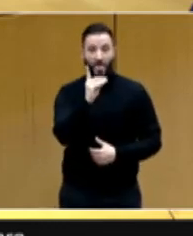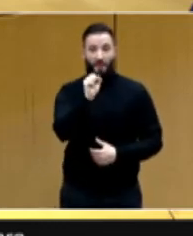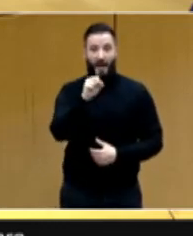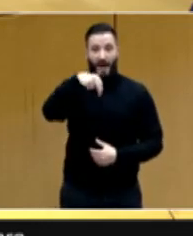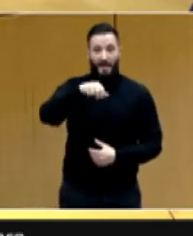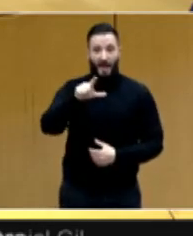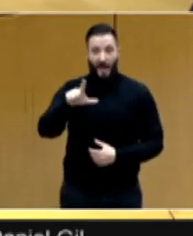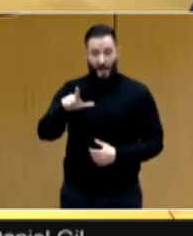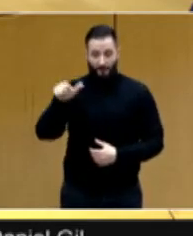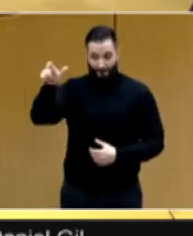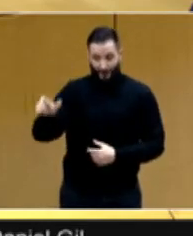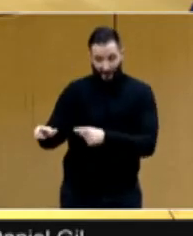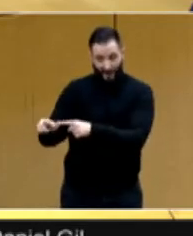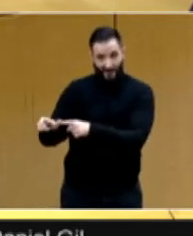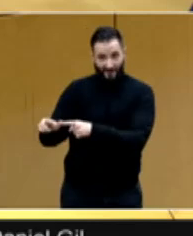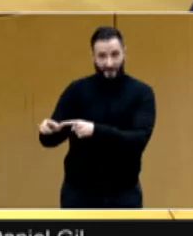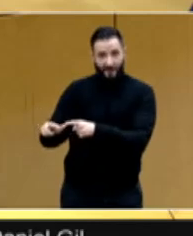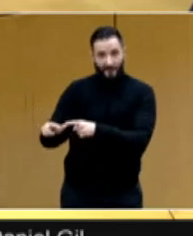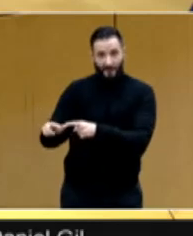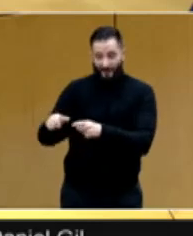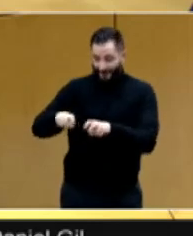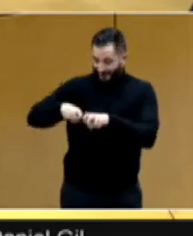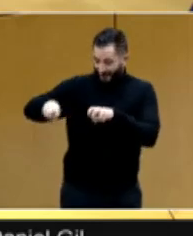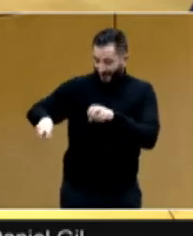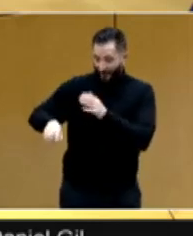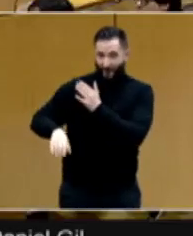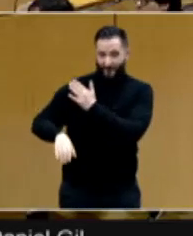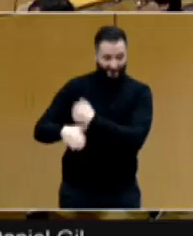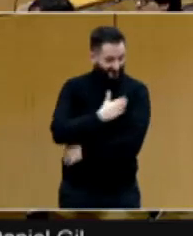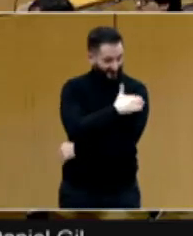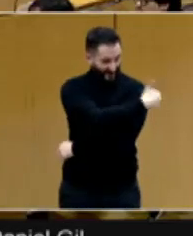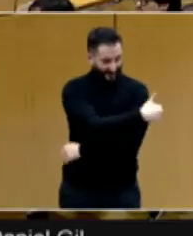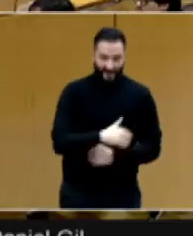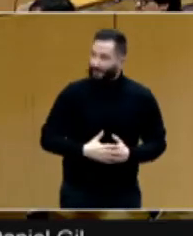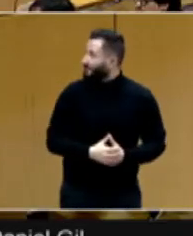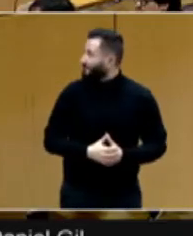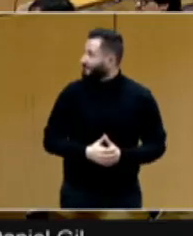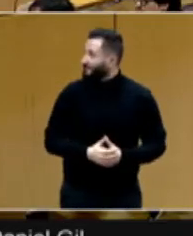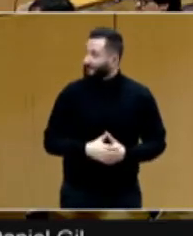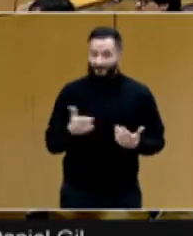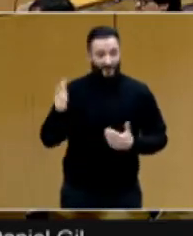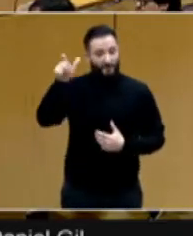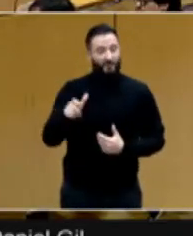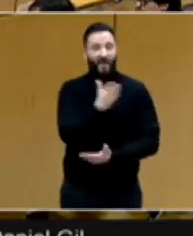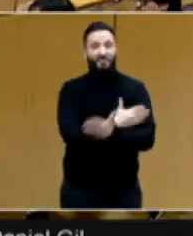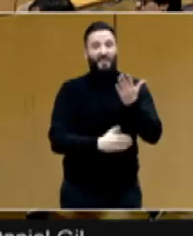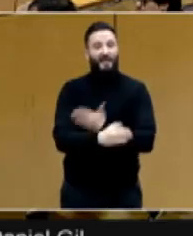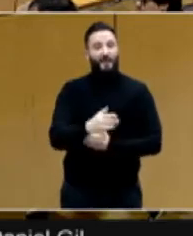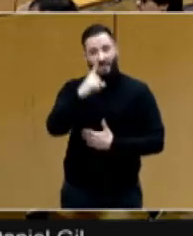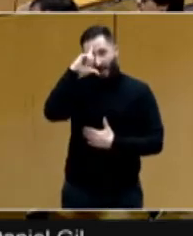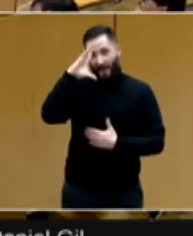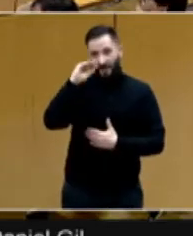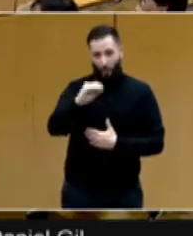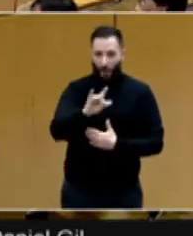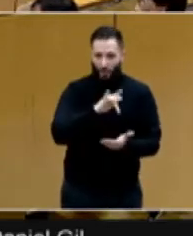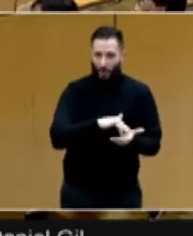Daniel Gil López está sentado a mí a mi izquierda tiene discapacidad intelectual